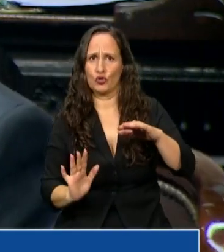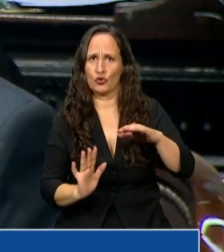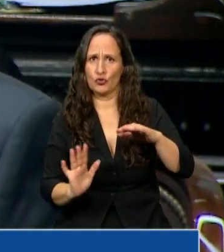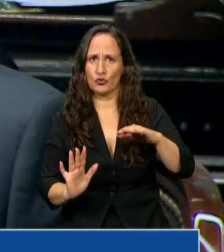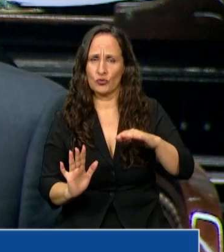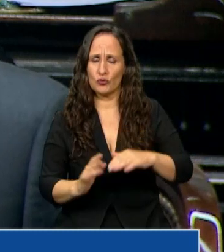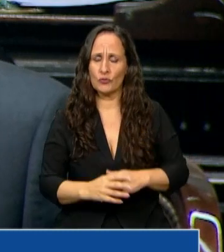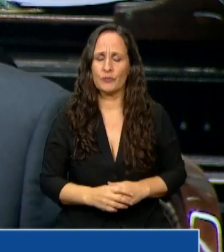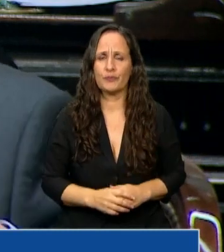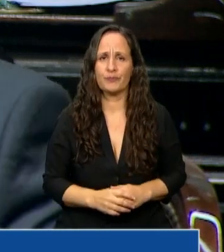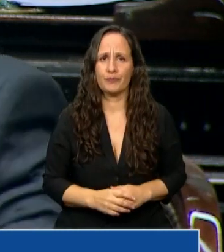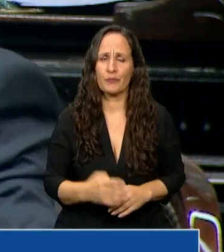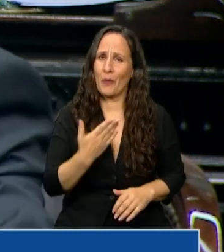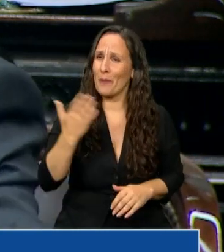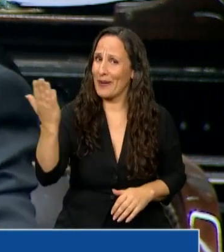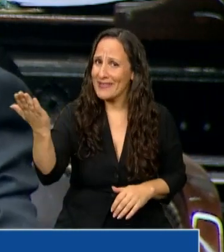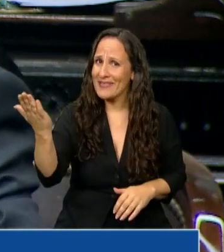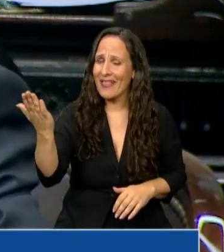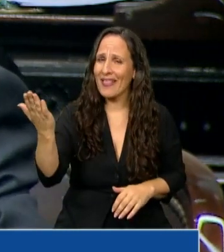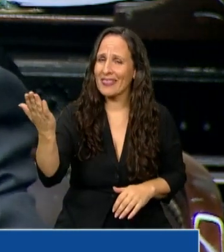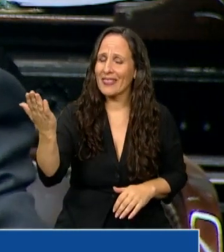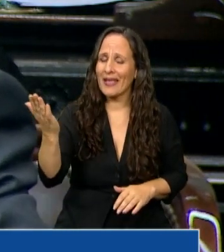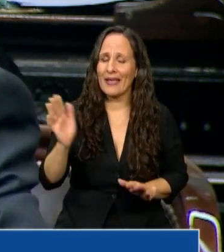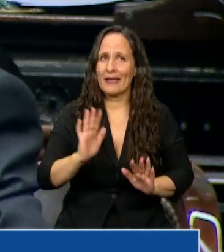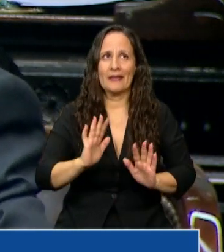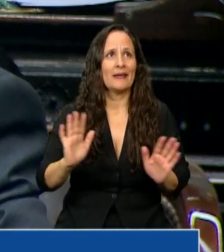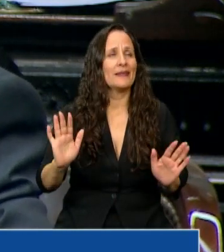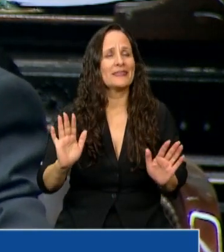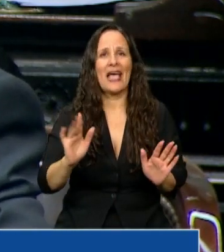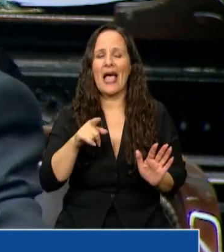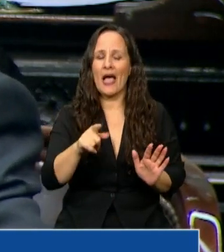Señor presidente, hay un fin de relato.